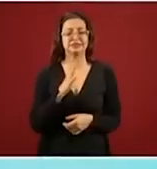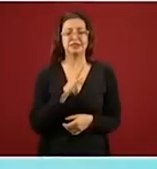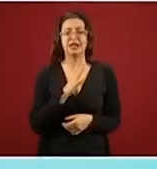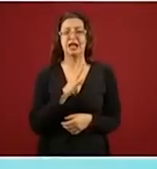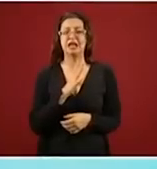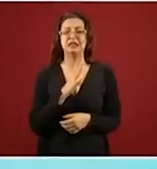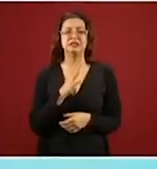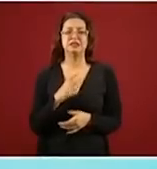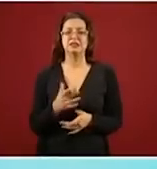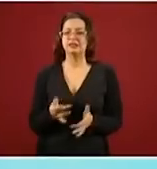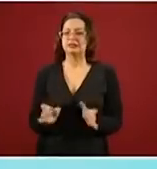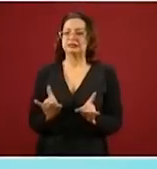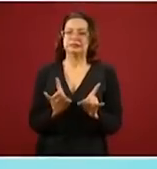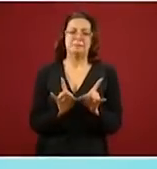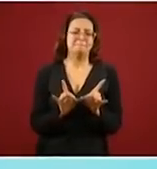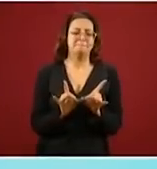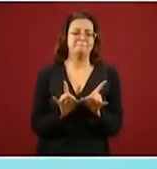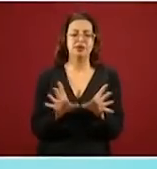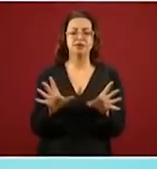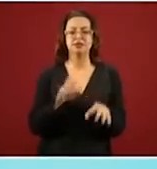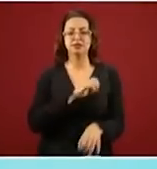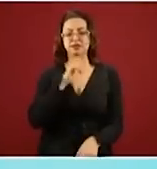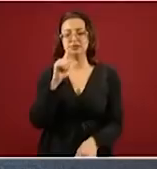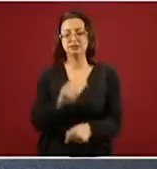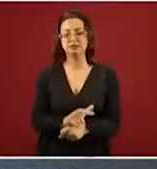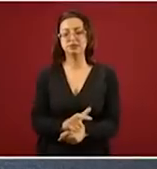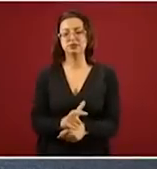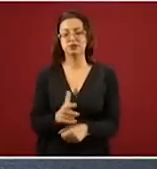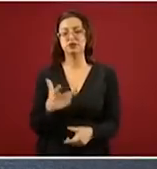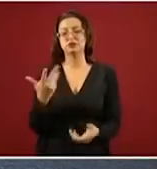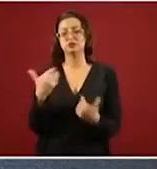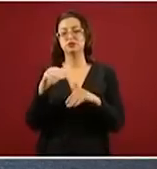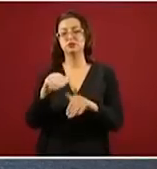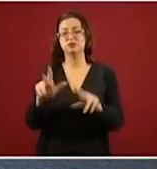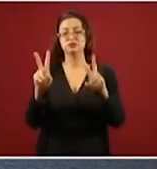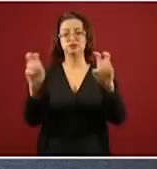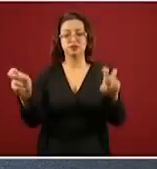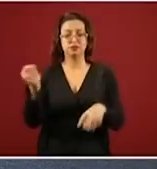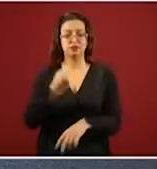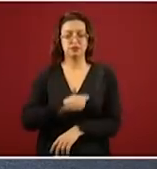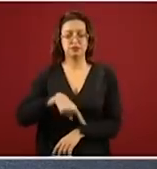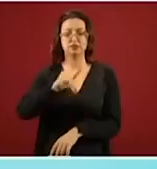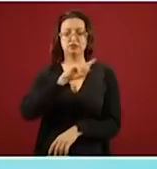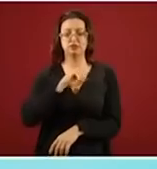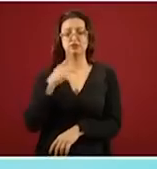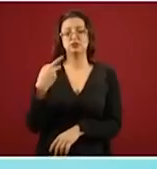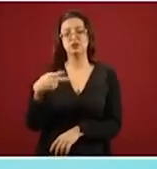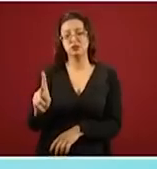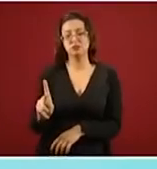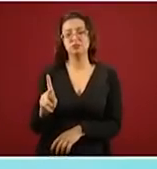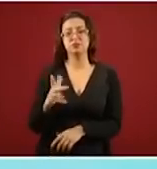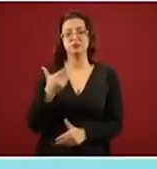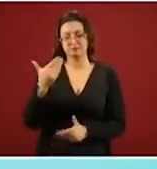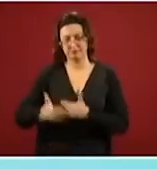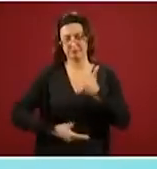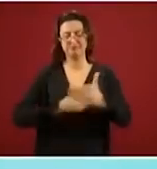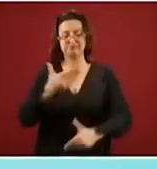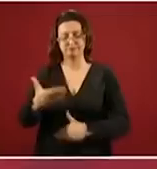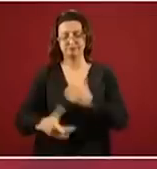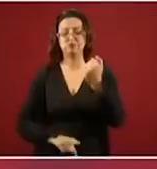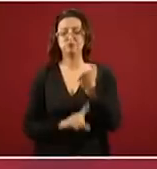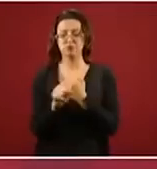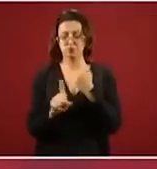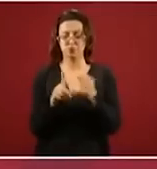especial en lo que tiene que ver con la salud pero vamos a resolver el problema